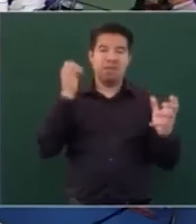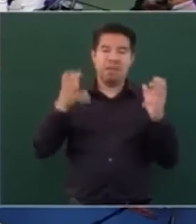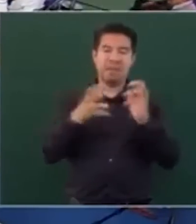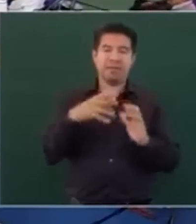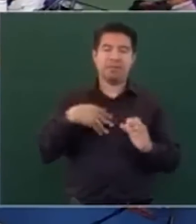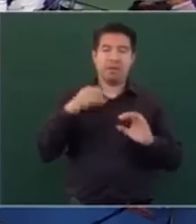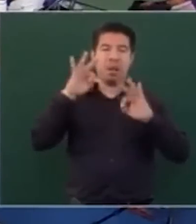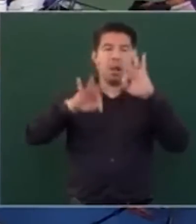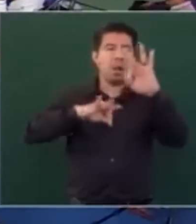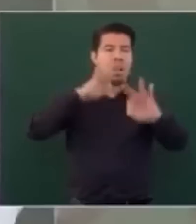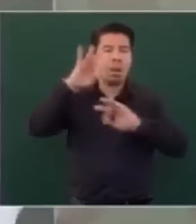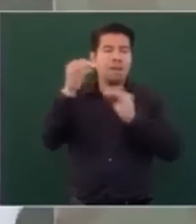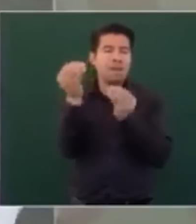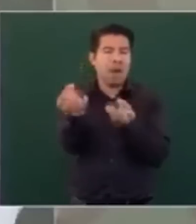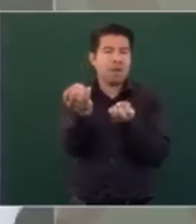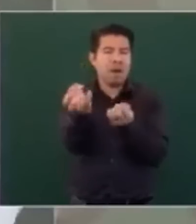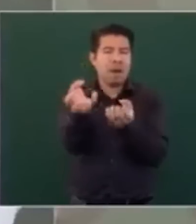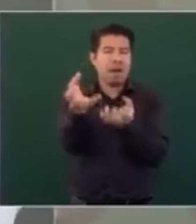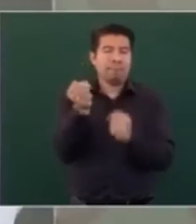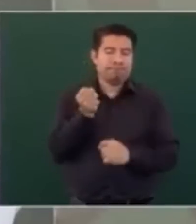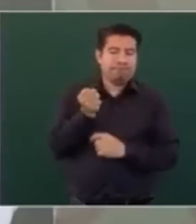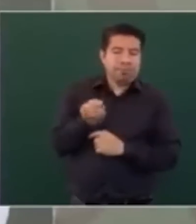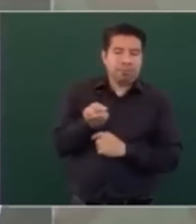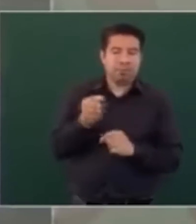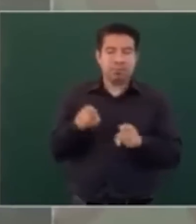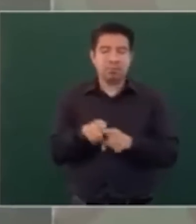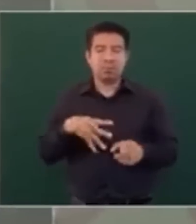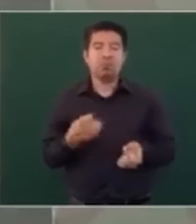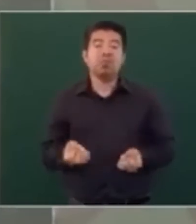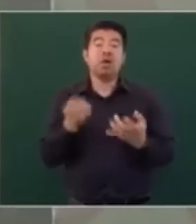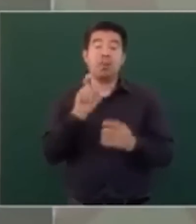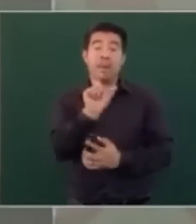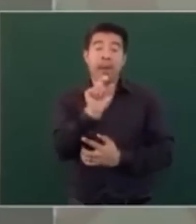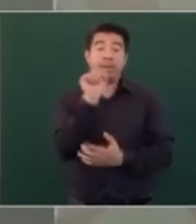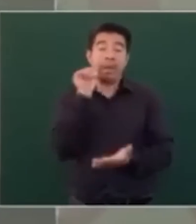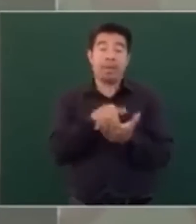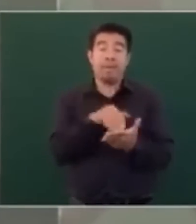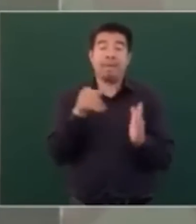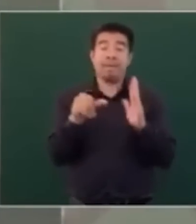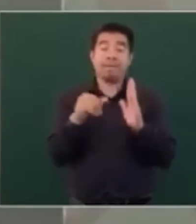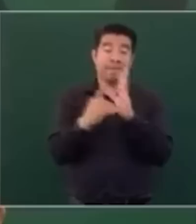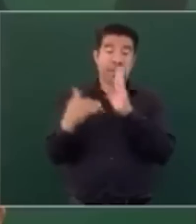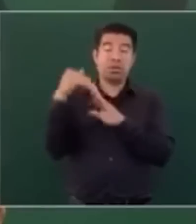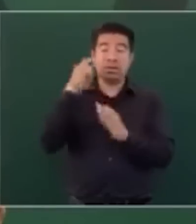colmados de atenciones, de privilegios, un fideicomiso de 20 mil millones de pesos.